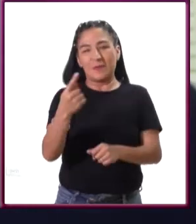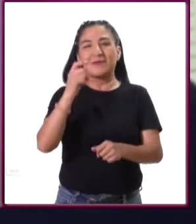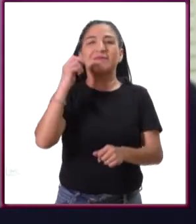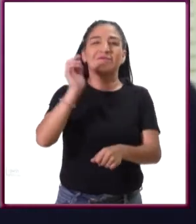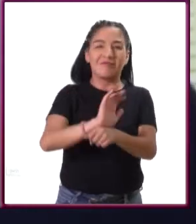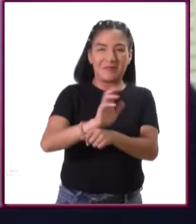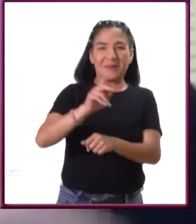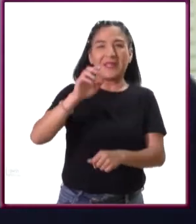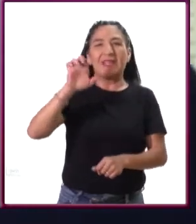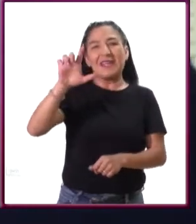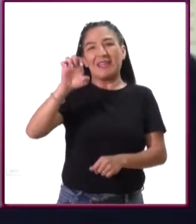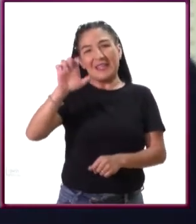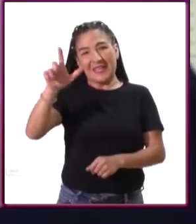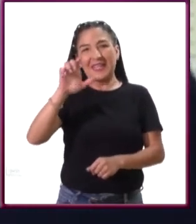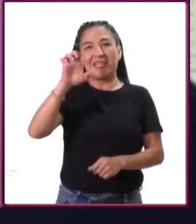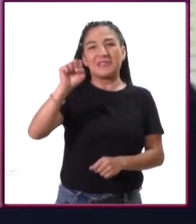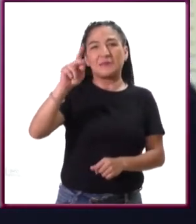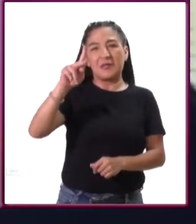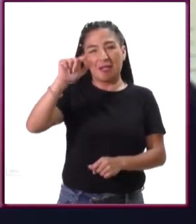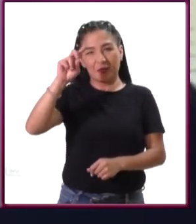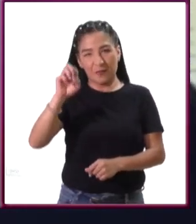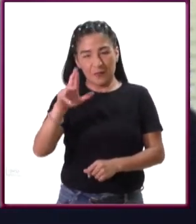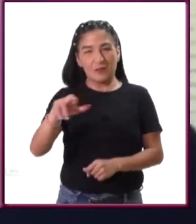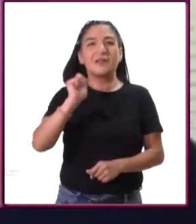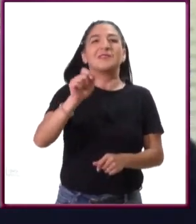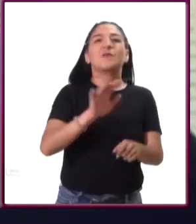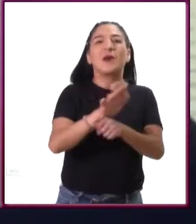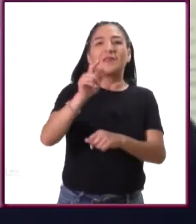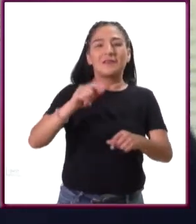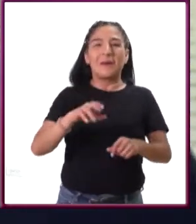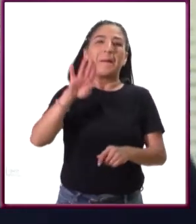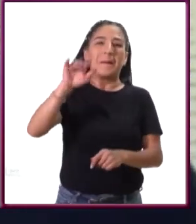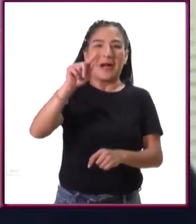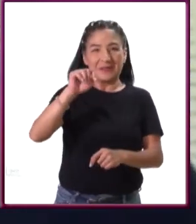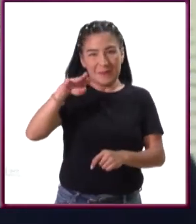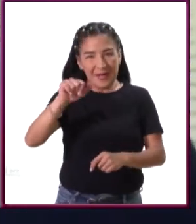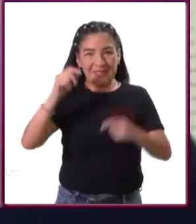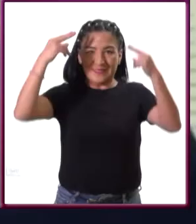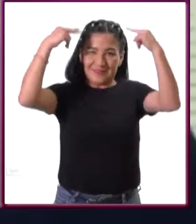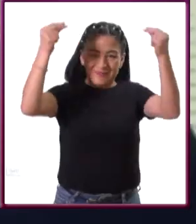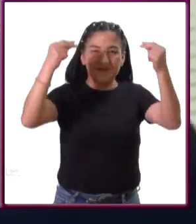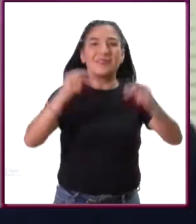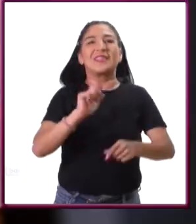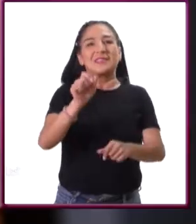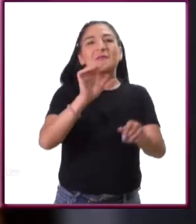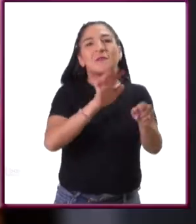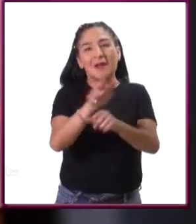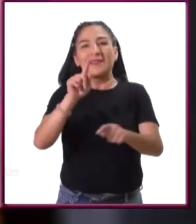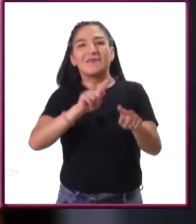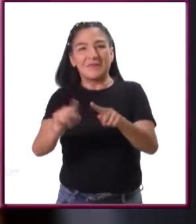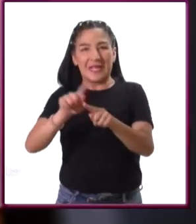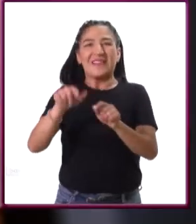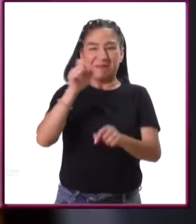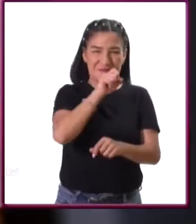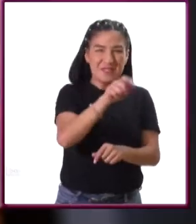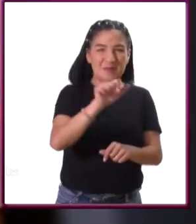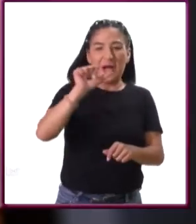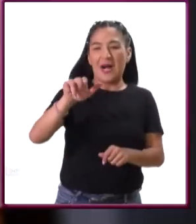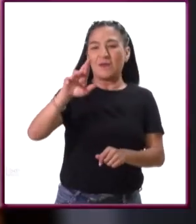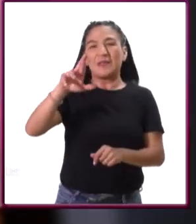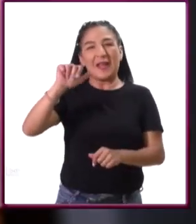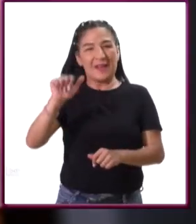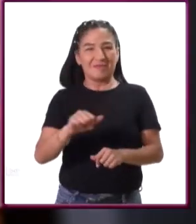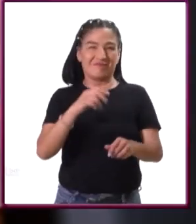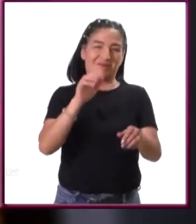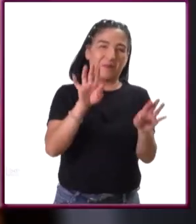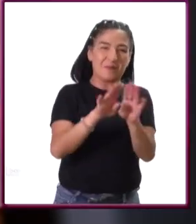Christopher Nolan, el director de la trilogía de Batman, de la actual Tenet, también utiliza mucho esta proporción áurea para darle esta sensación